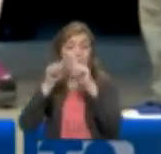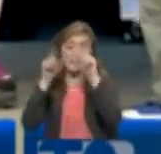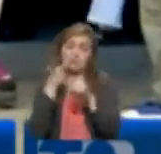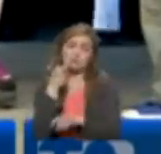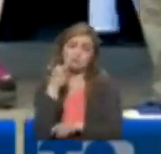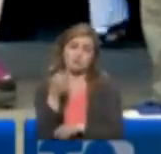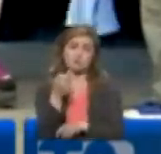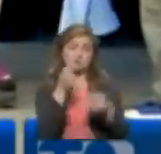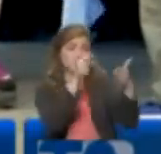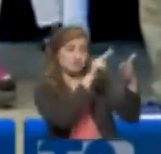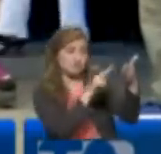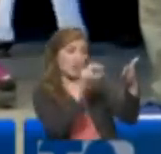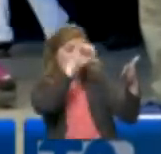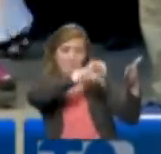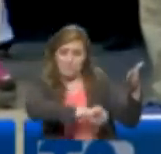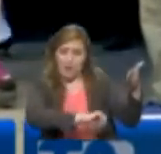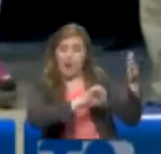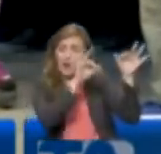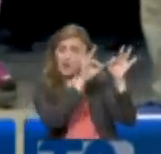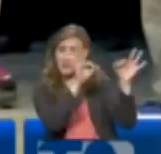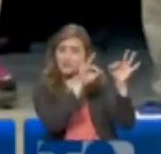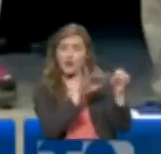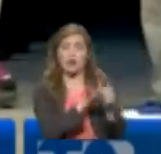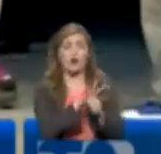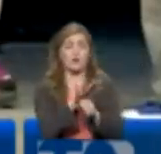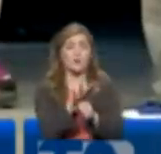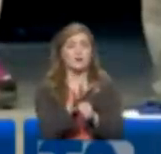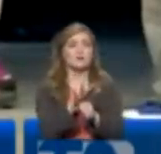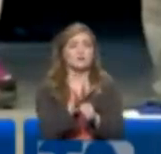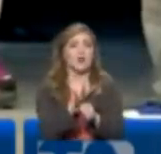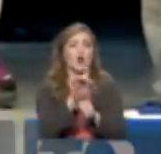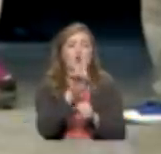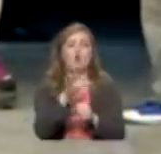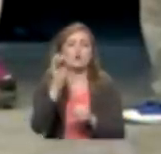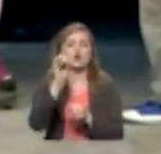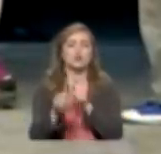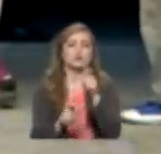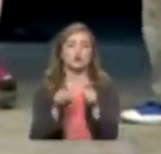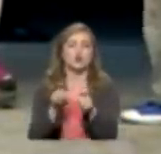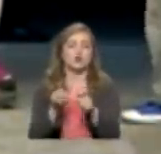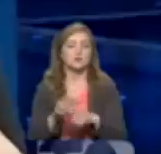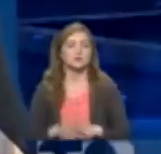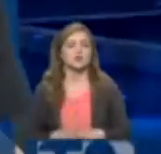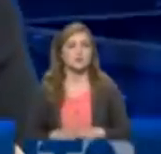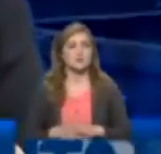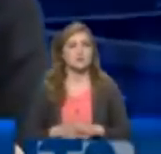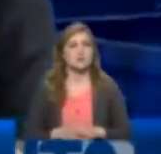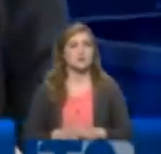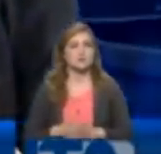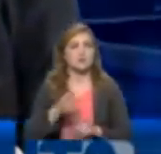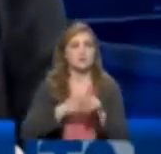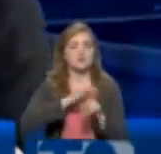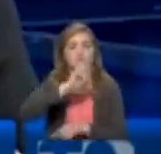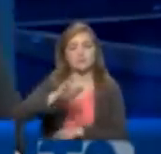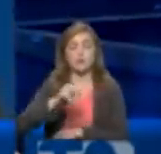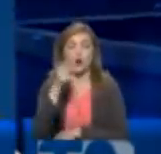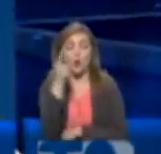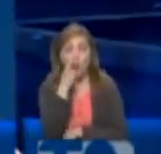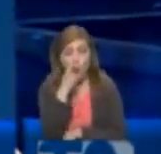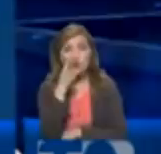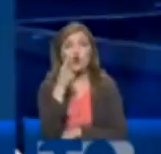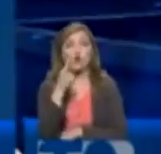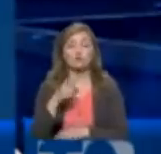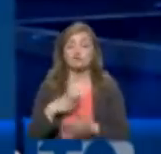que la mala lectura del consumo ha afectado únicamente a menos del 1 por ciento de sus clientes a partir del mes de junio se le darán las